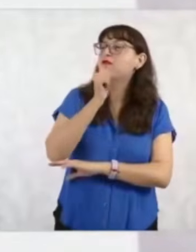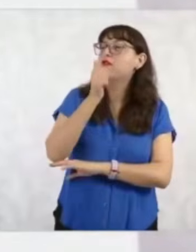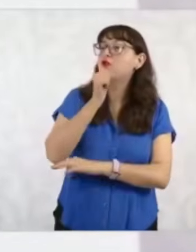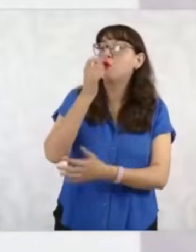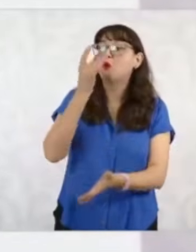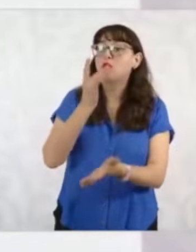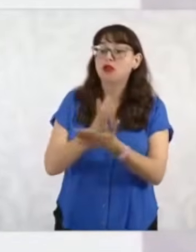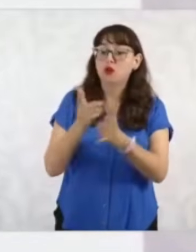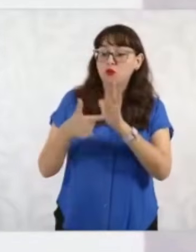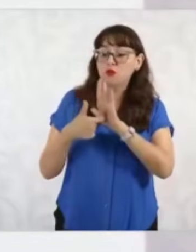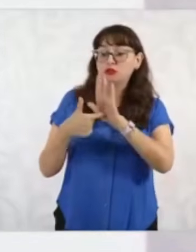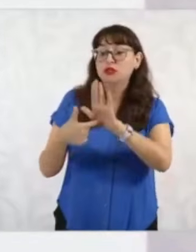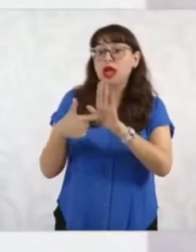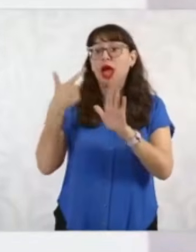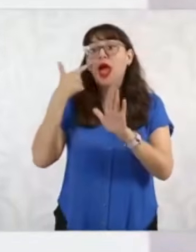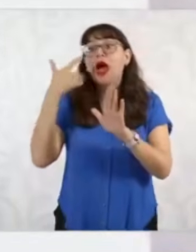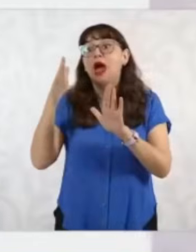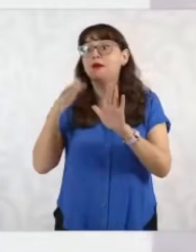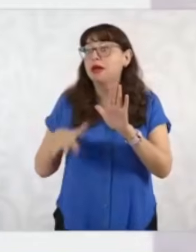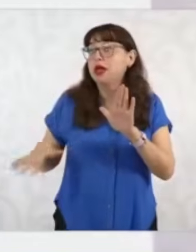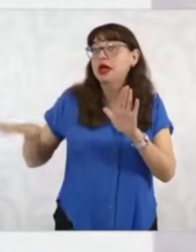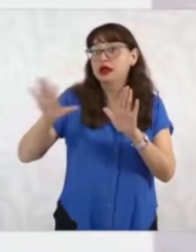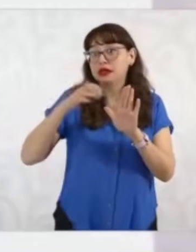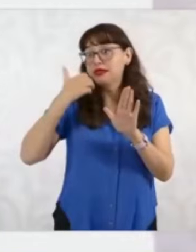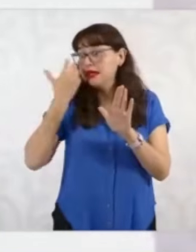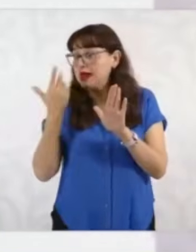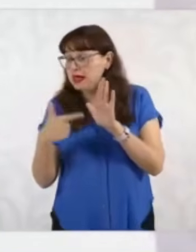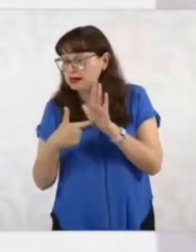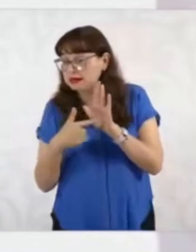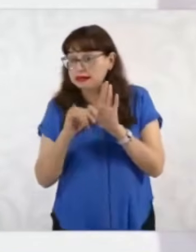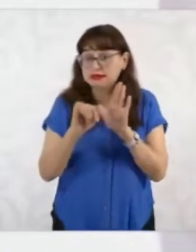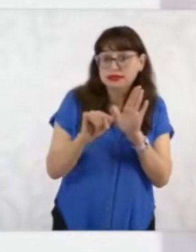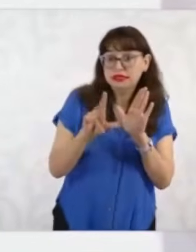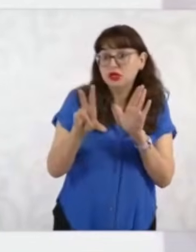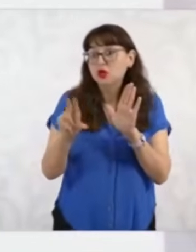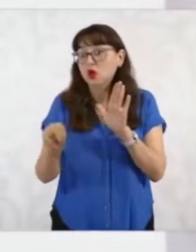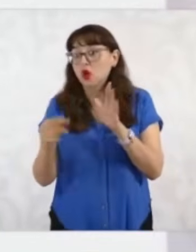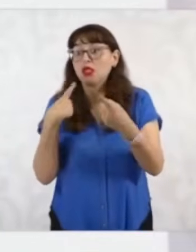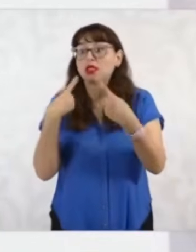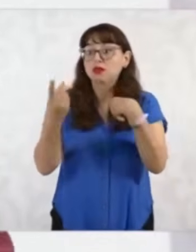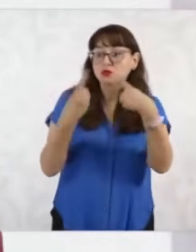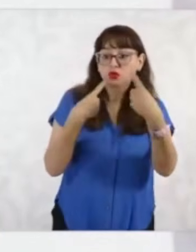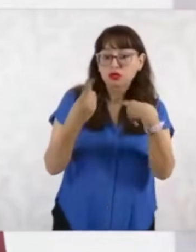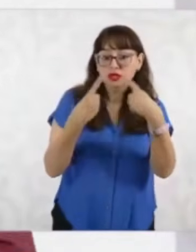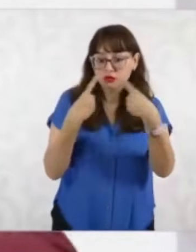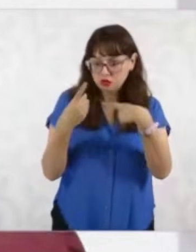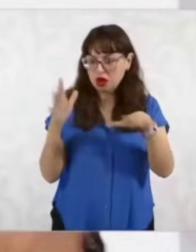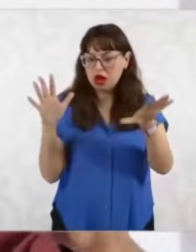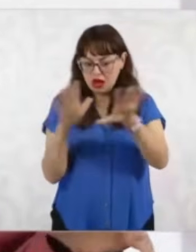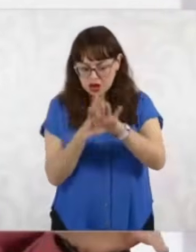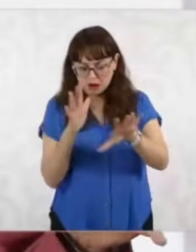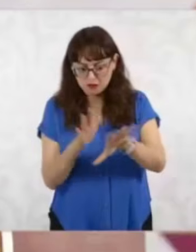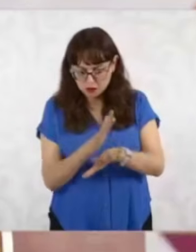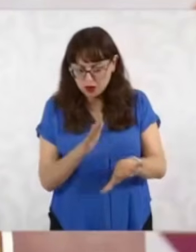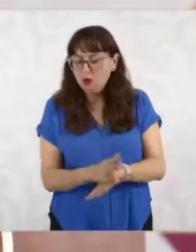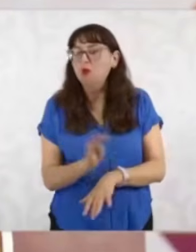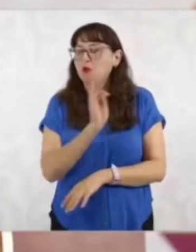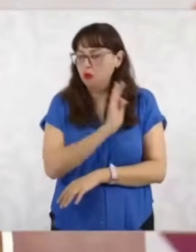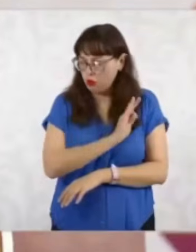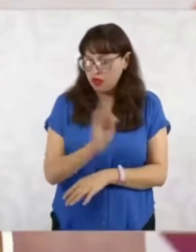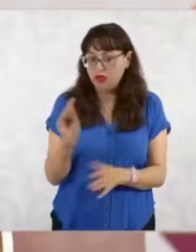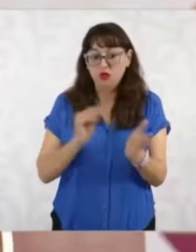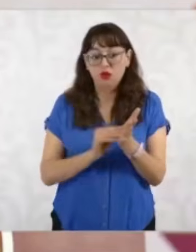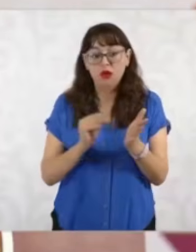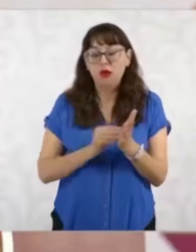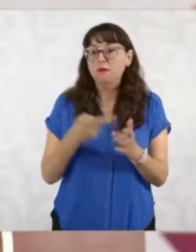consulta pública. Todavía se pueden modificar si hay alguna discusión. Pero ya salieron todos a decir